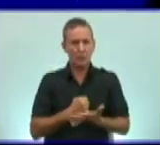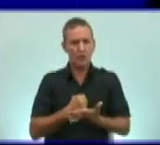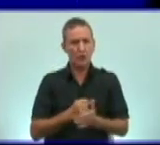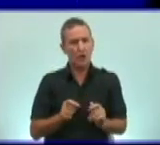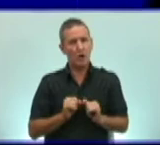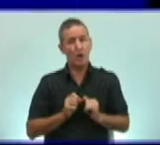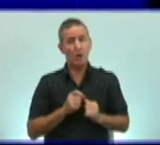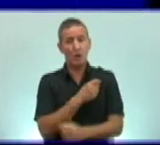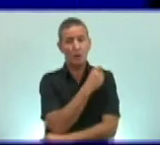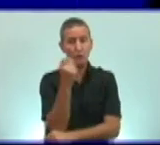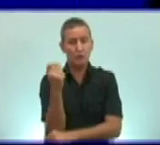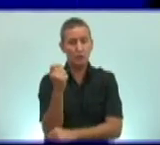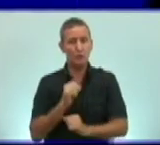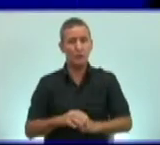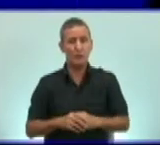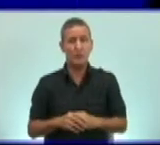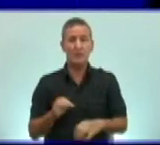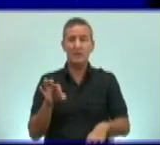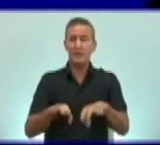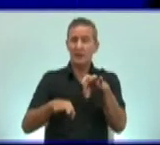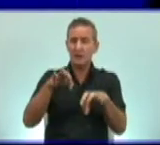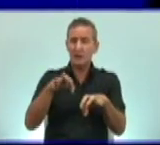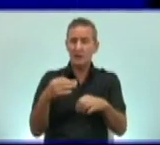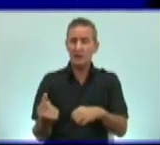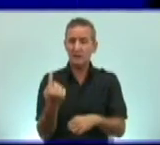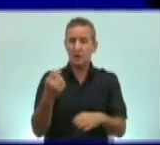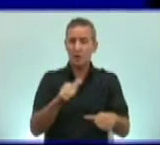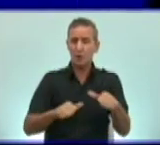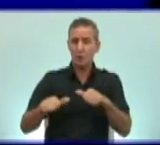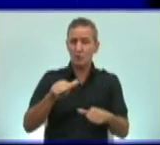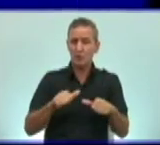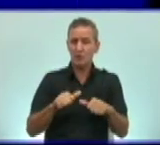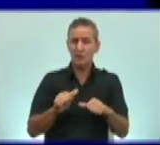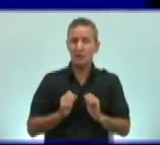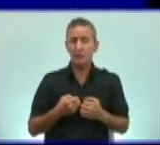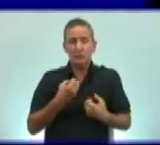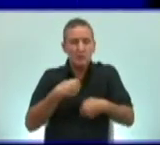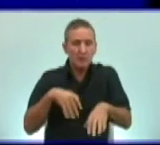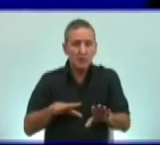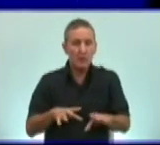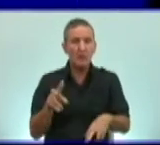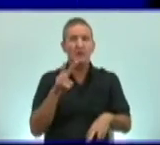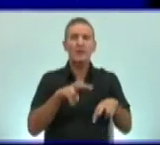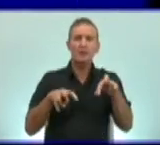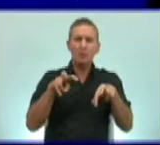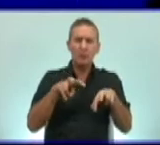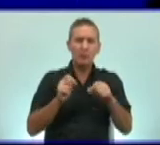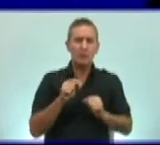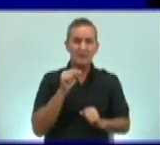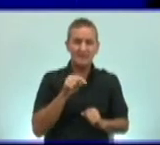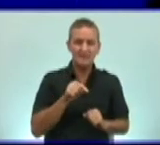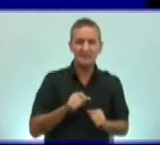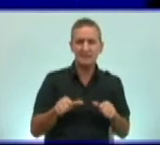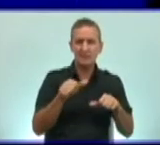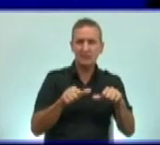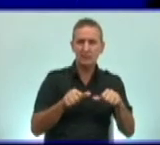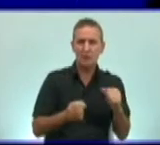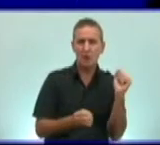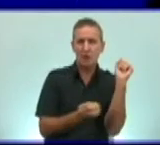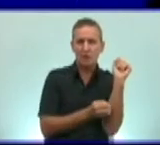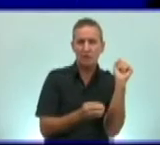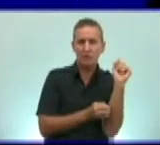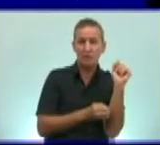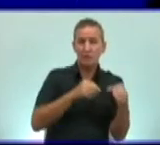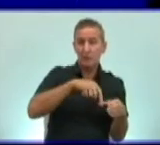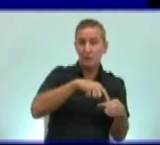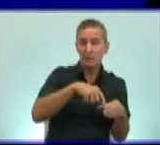profesores para seleccionar una sustancia determinada y buscar si esta es fuerte y soluble,